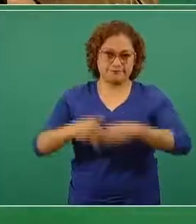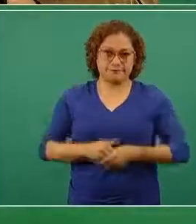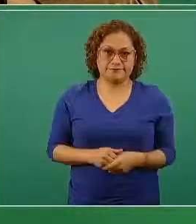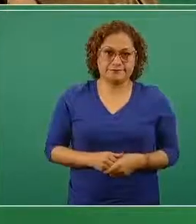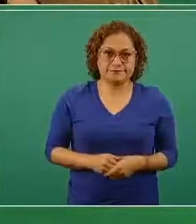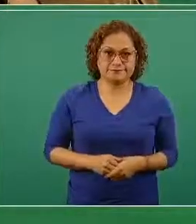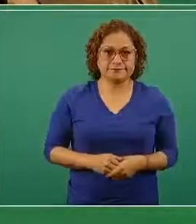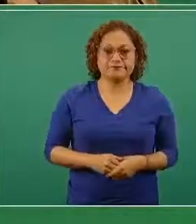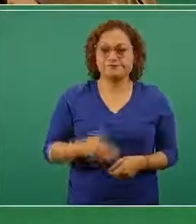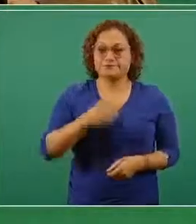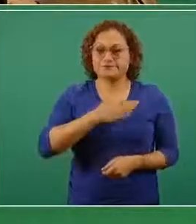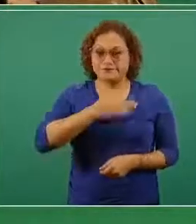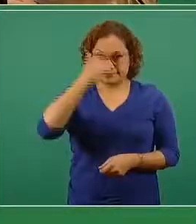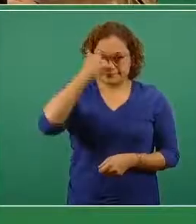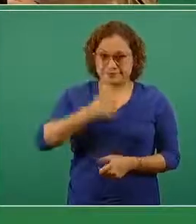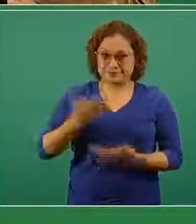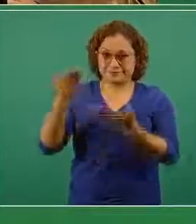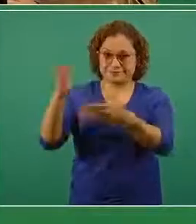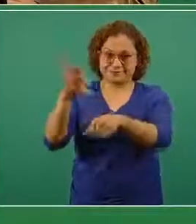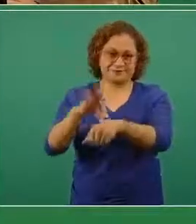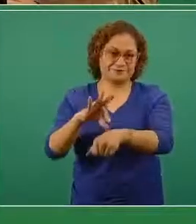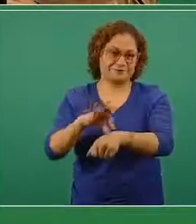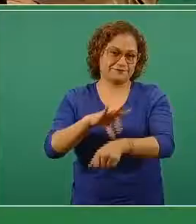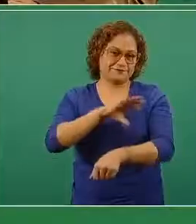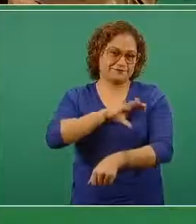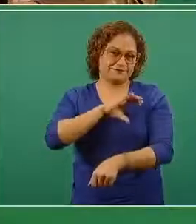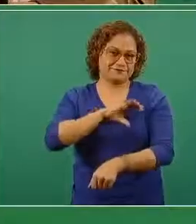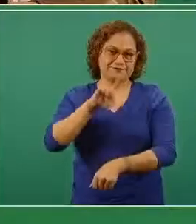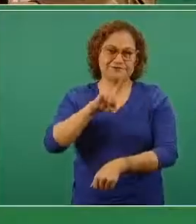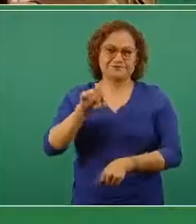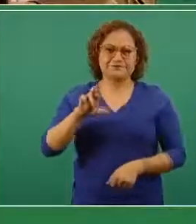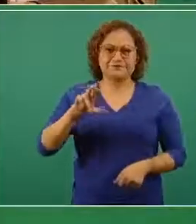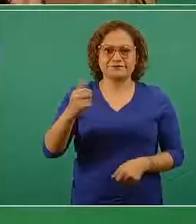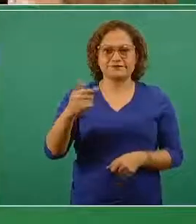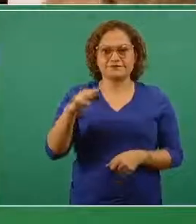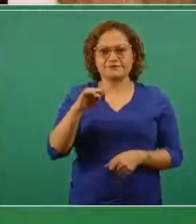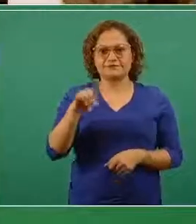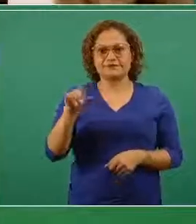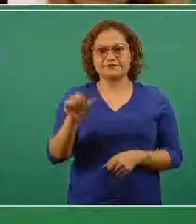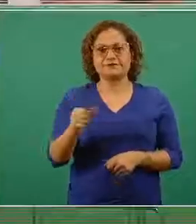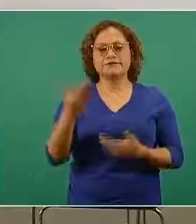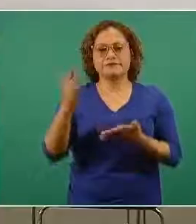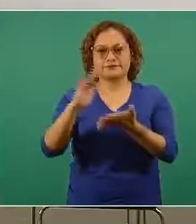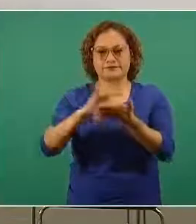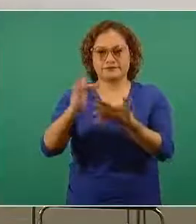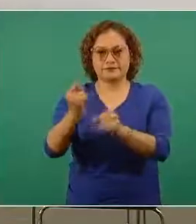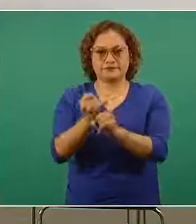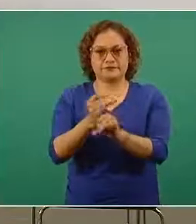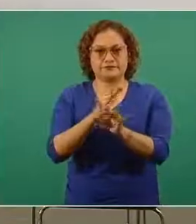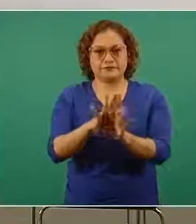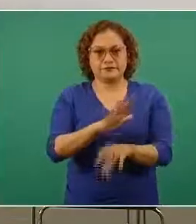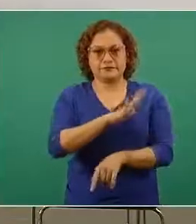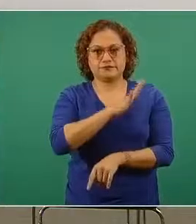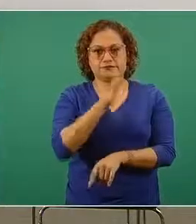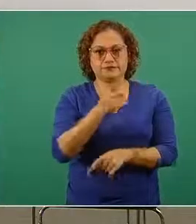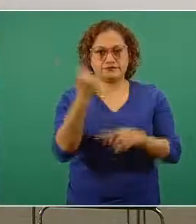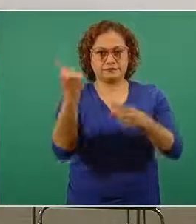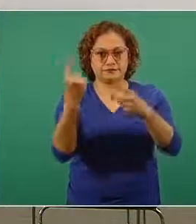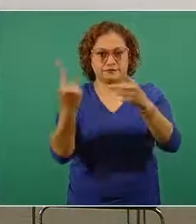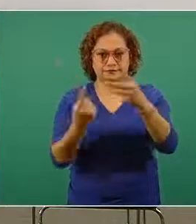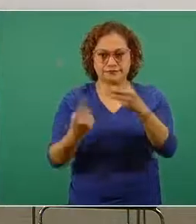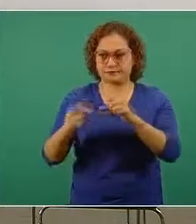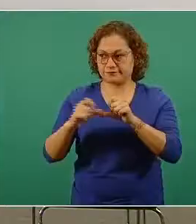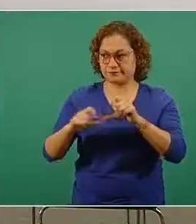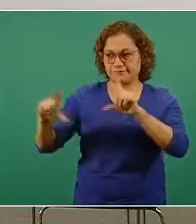Muy buenas noches, estimado doctor Zaragoza. Muchas gracias por la presentación y actualización del componente técnico. Un saludo